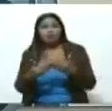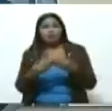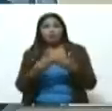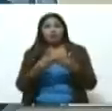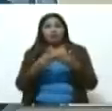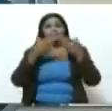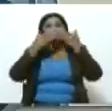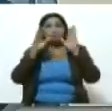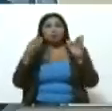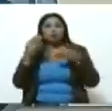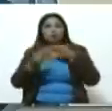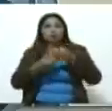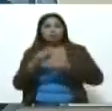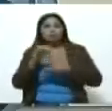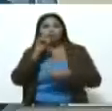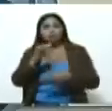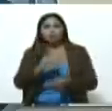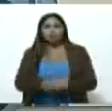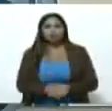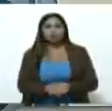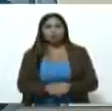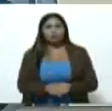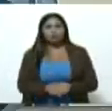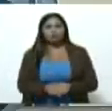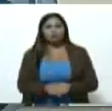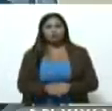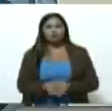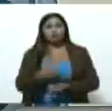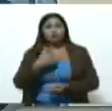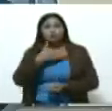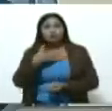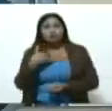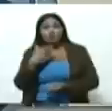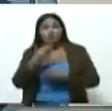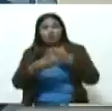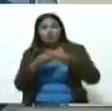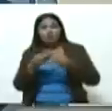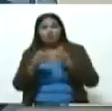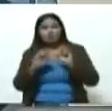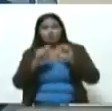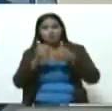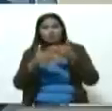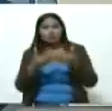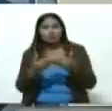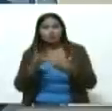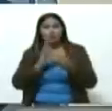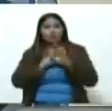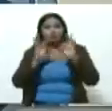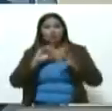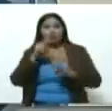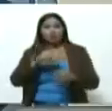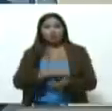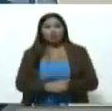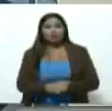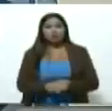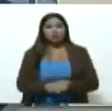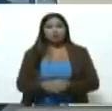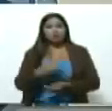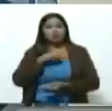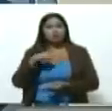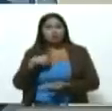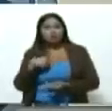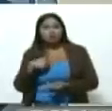público. Quiero destacar, entre los aspectos más relevantes, la lucha contra la